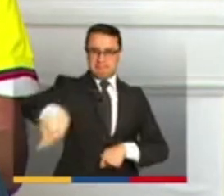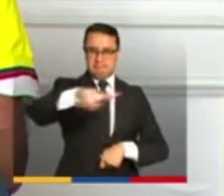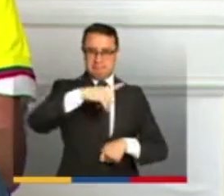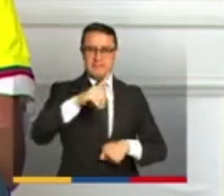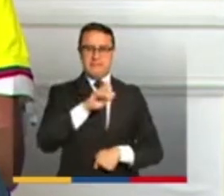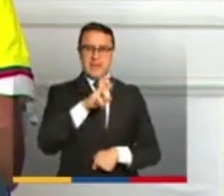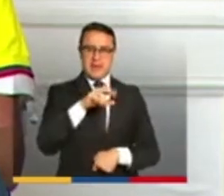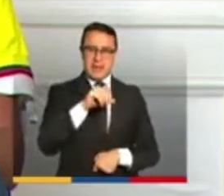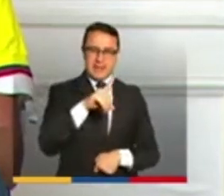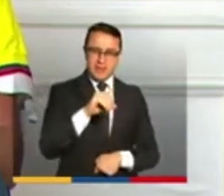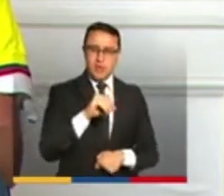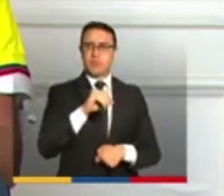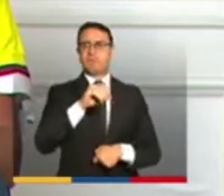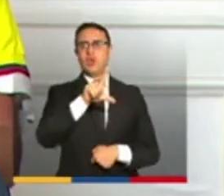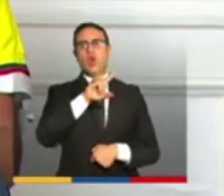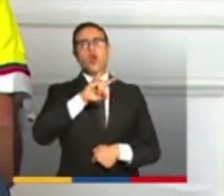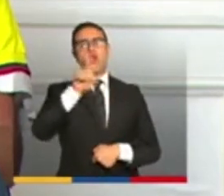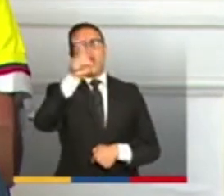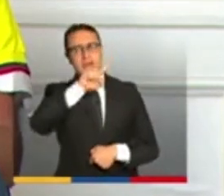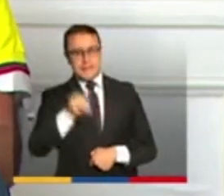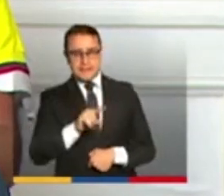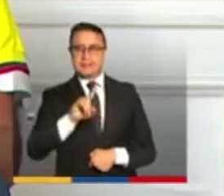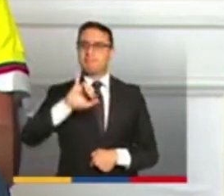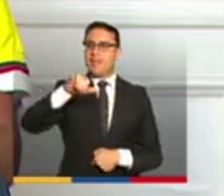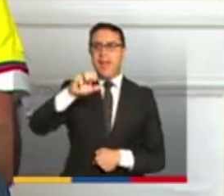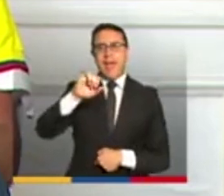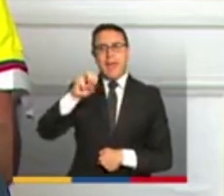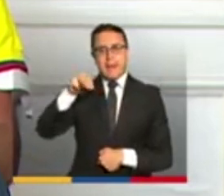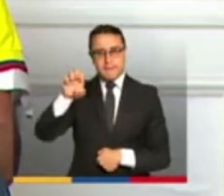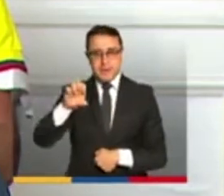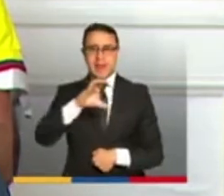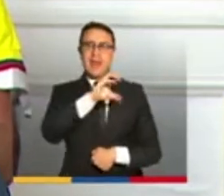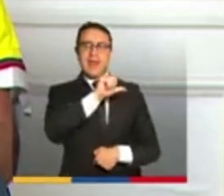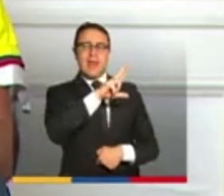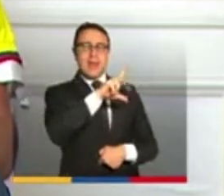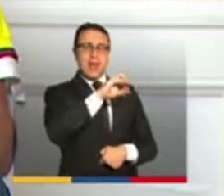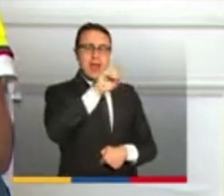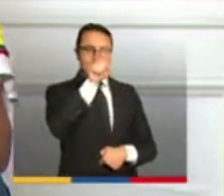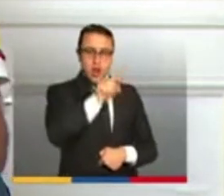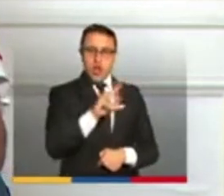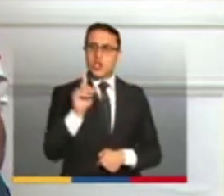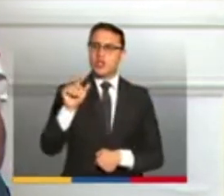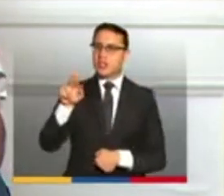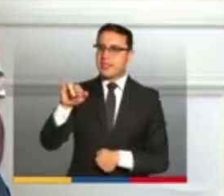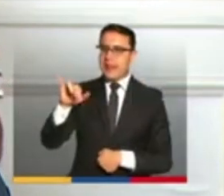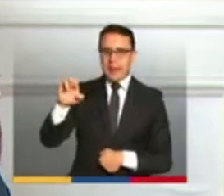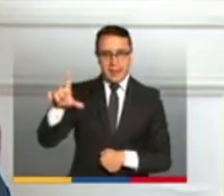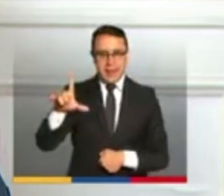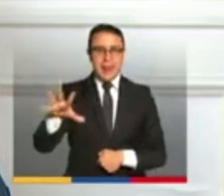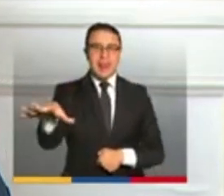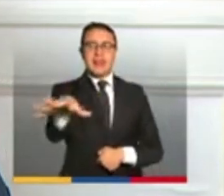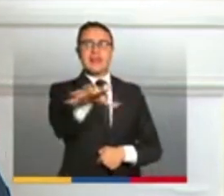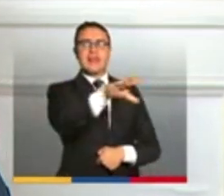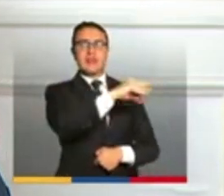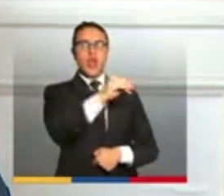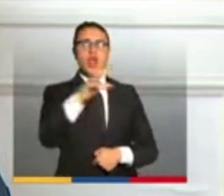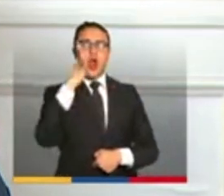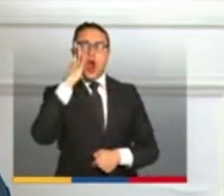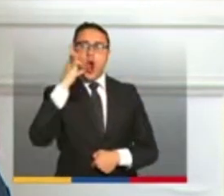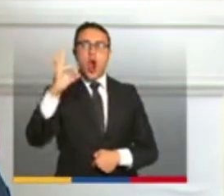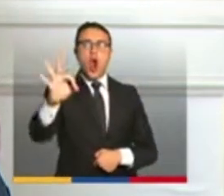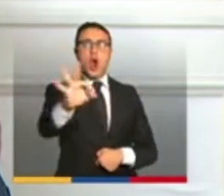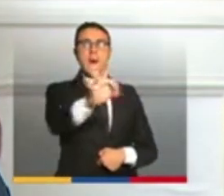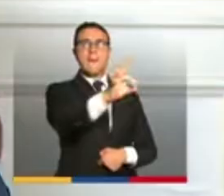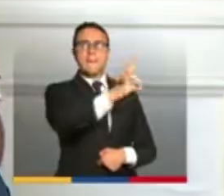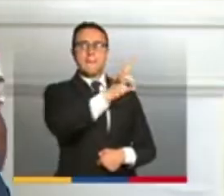Jaravillo, Luis Gabriel Miranda, Jaime Ordóñez, Carlos Lajut y Daniel Amaya. Todos hombres.